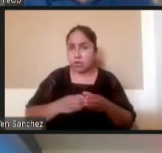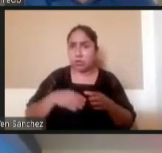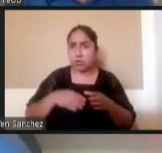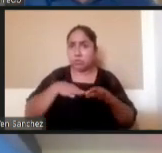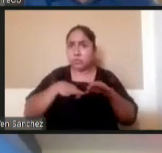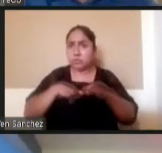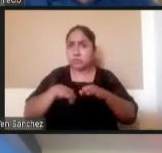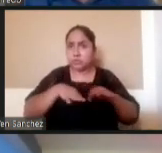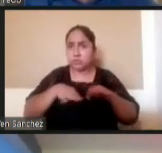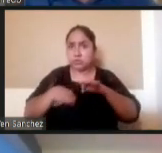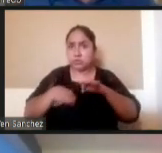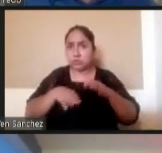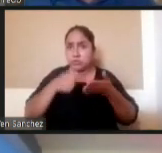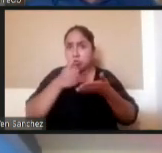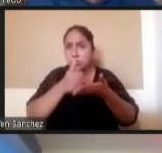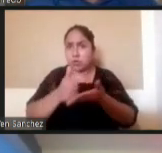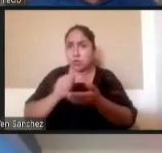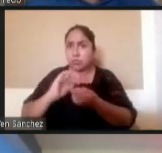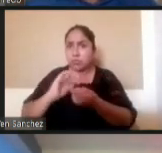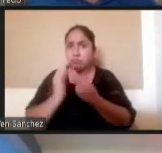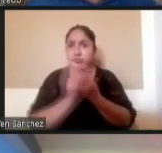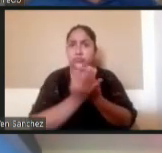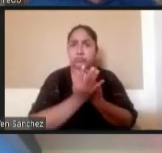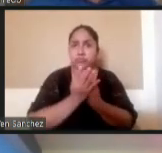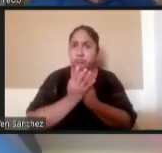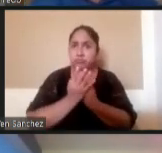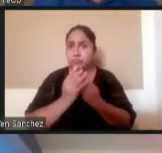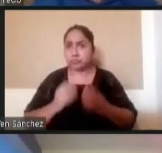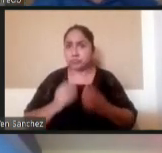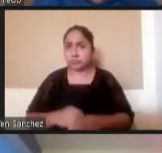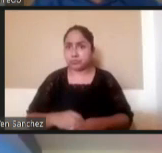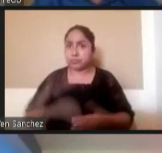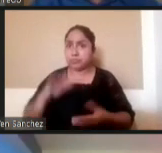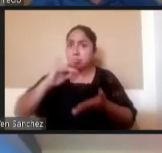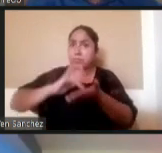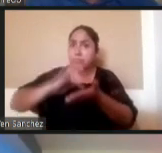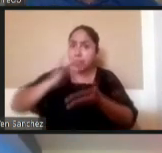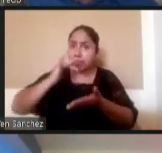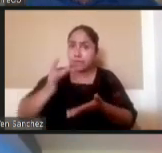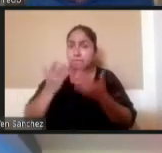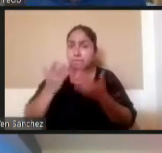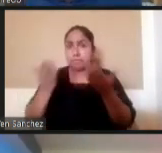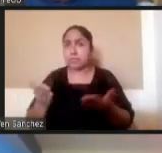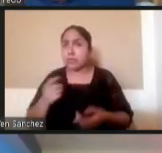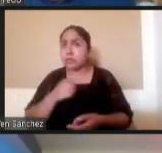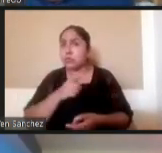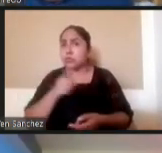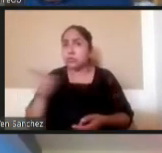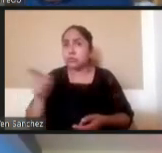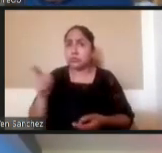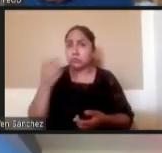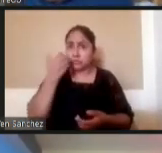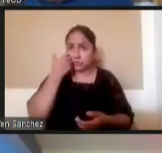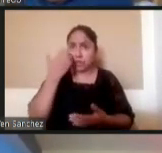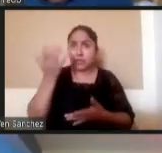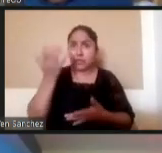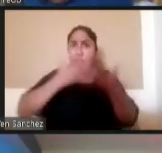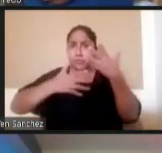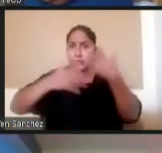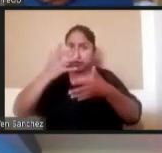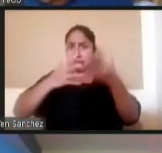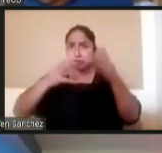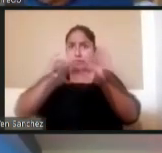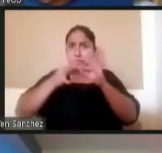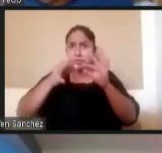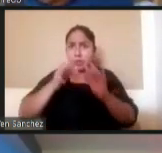cuanto. Gracias, secretario. Señores regidores, se pone a su consideración este punto de acuerdo. Si alguien desea hacer uso de la palabra, a favor de manifestarlo levantando